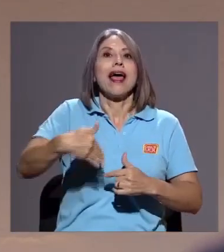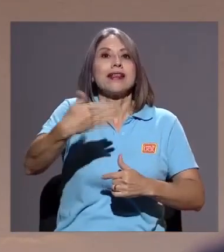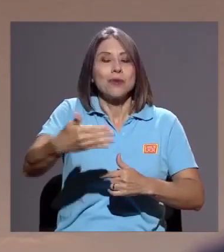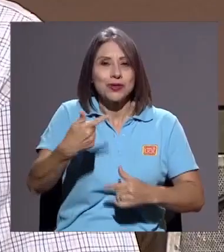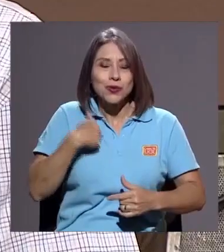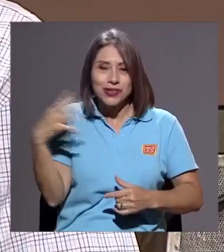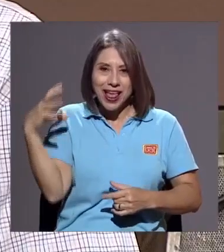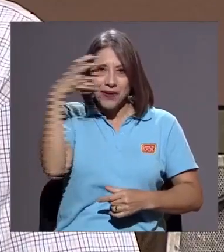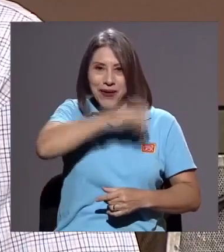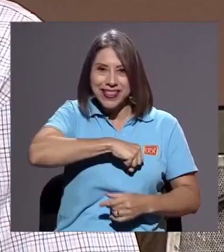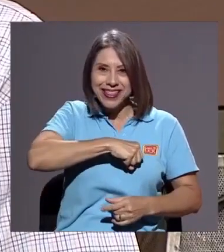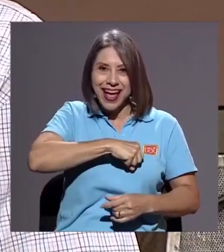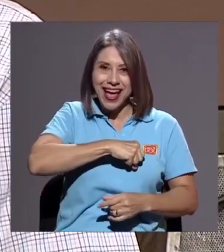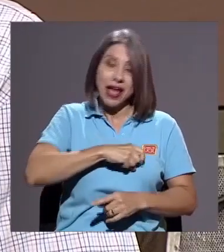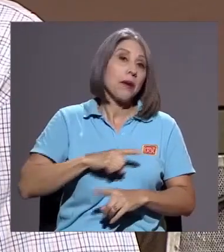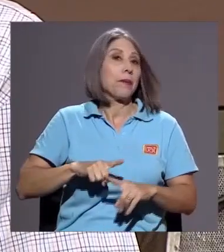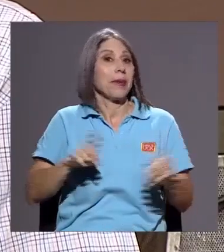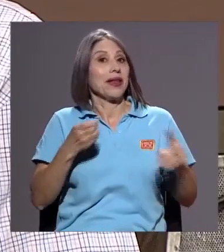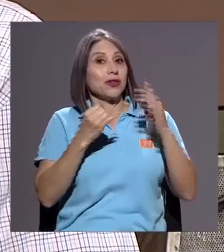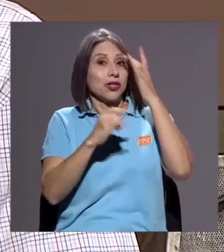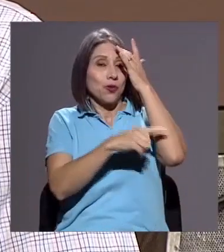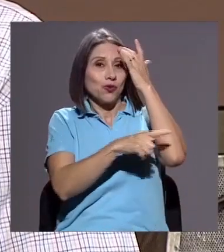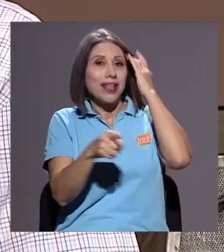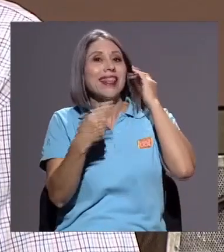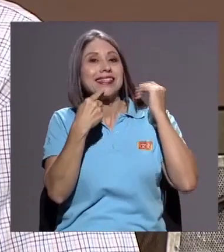si ustedes decían cosas